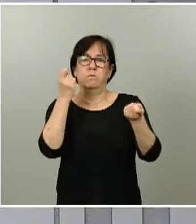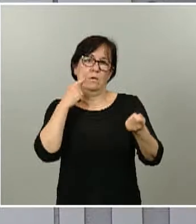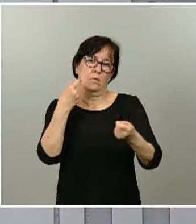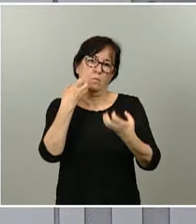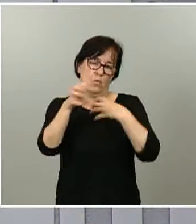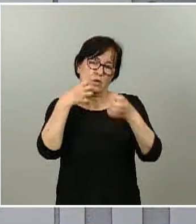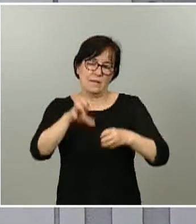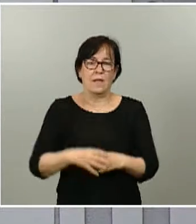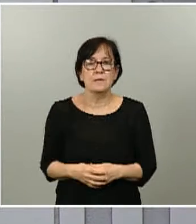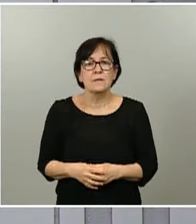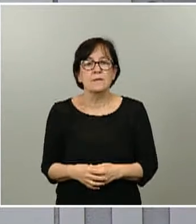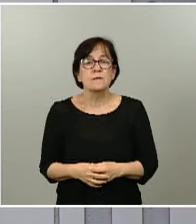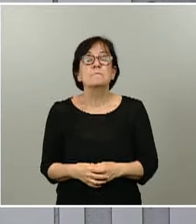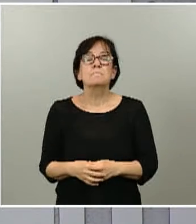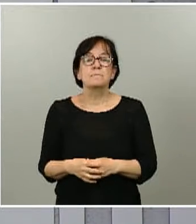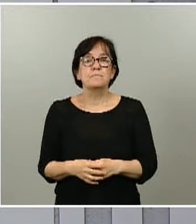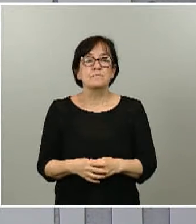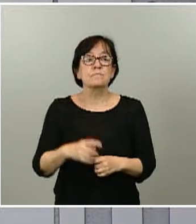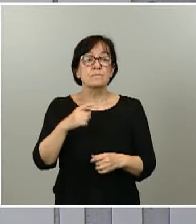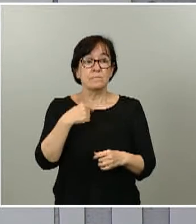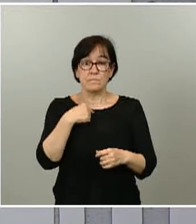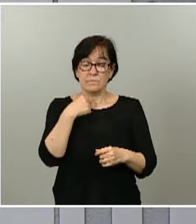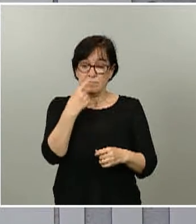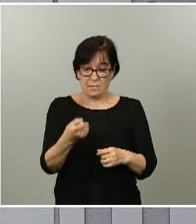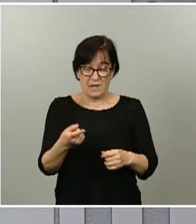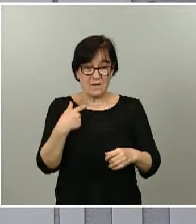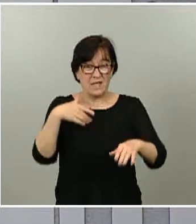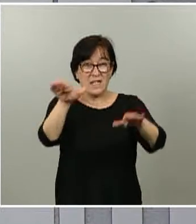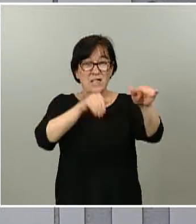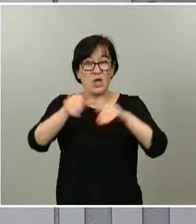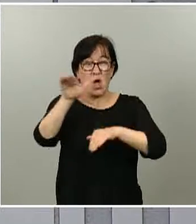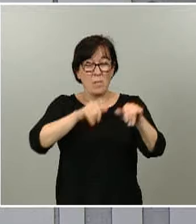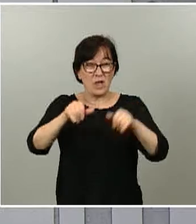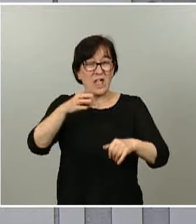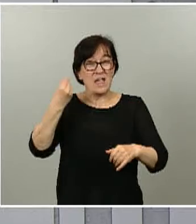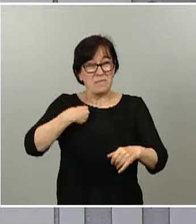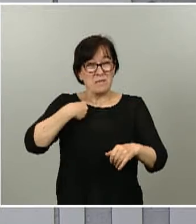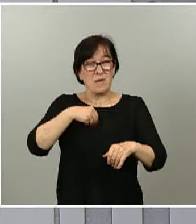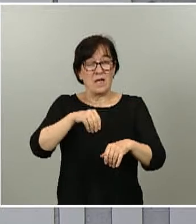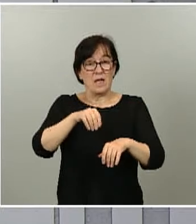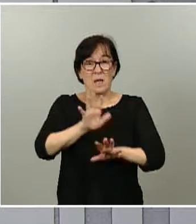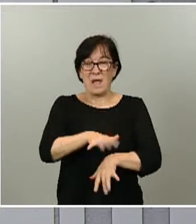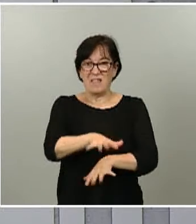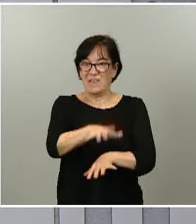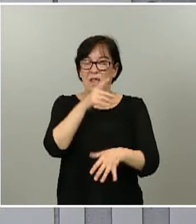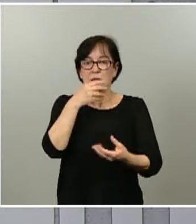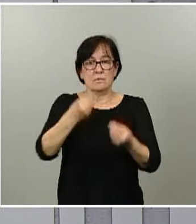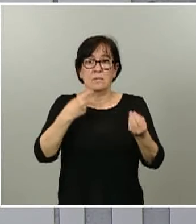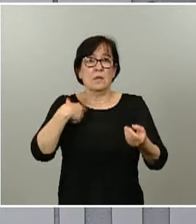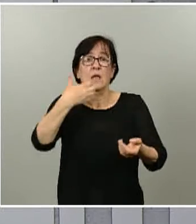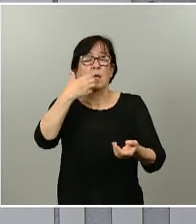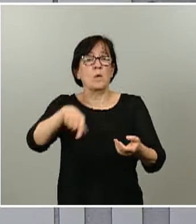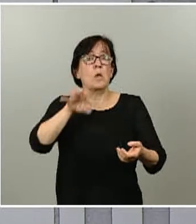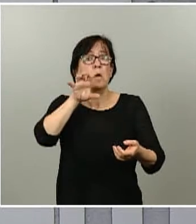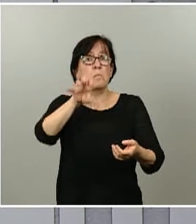Sí, decirle que yo creo que la convocatoria de estas mismas manifestaciones son el principal ejemplo de que este es un país de derechos, es